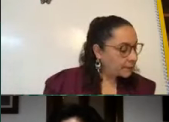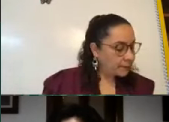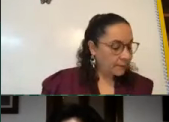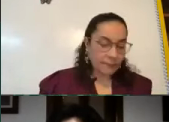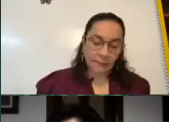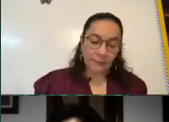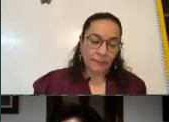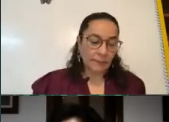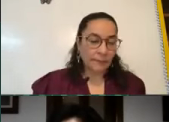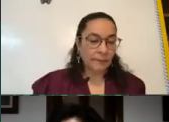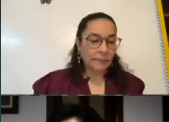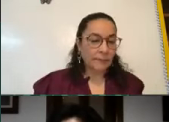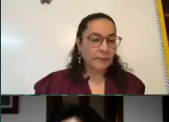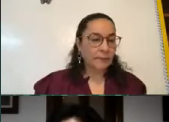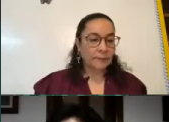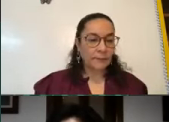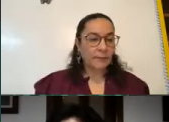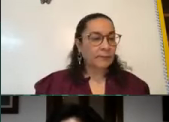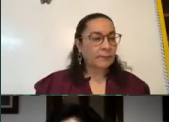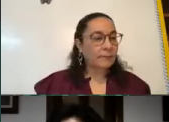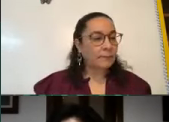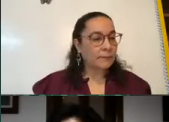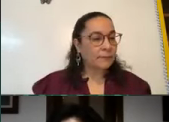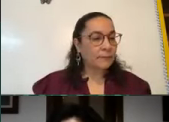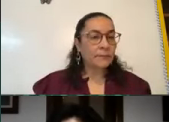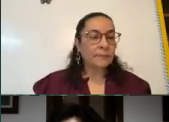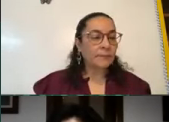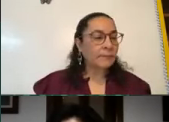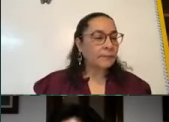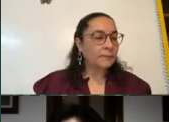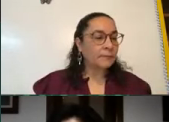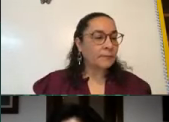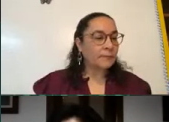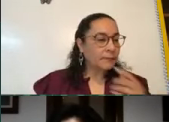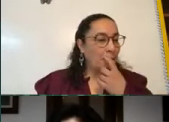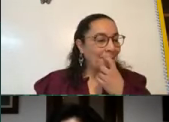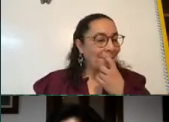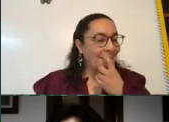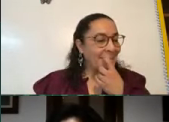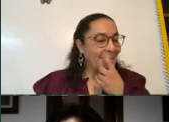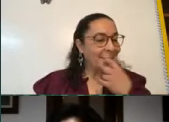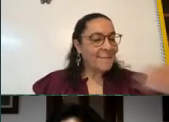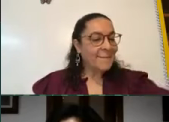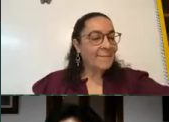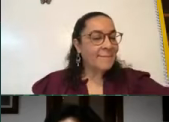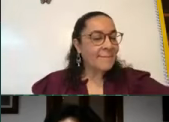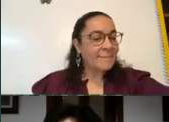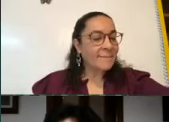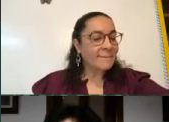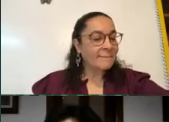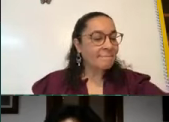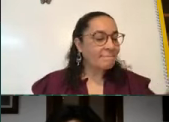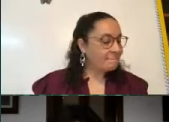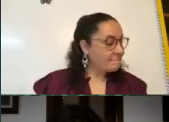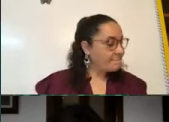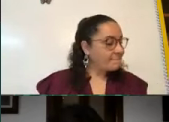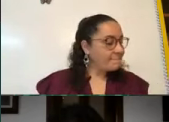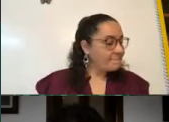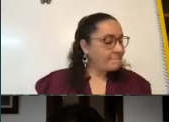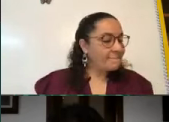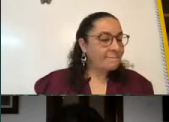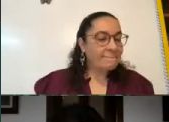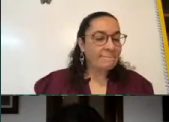apartado E, de la Constitución Política de la Ciudad de México. Dicho subsidio se estará otorgando, si ustedes así lo